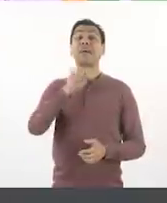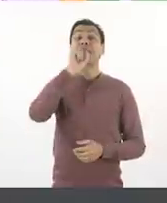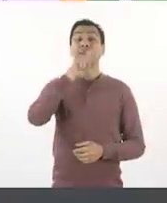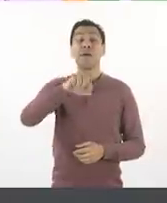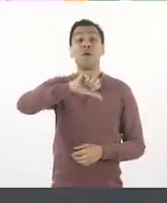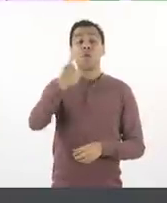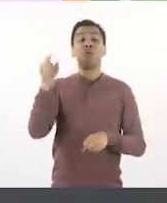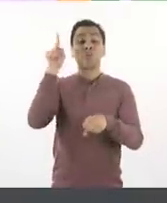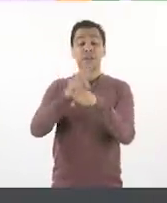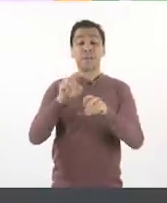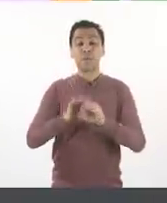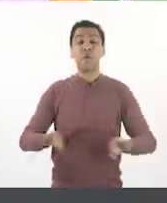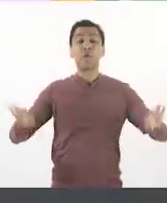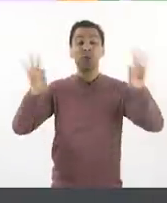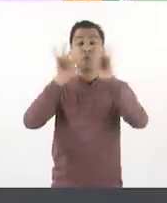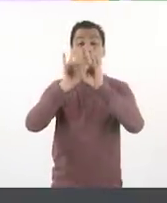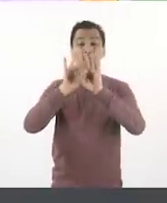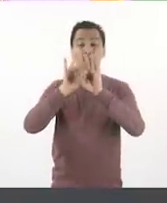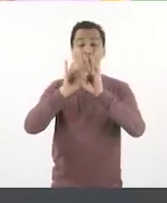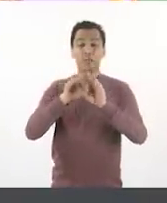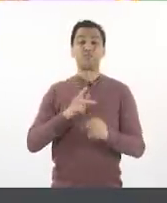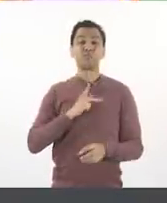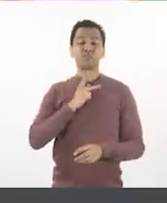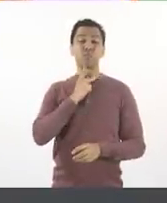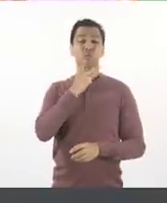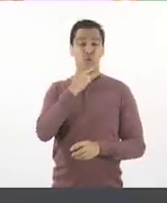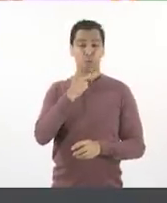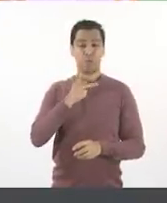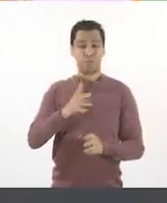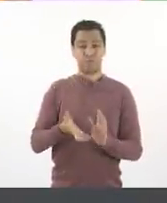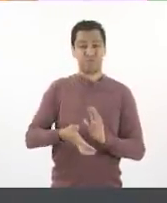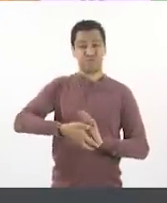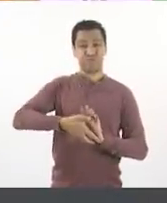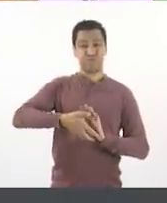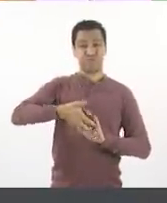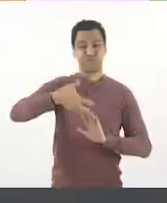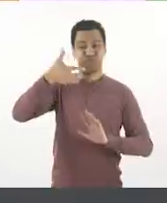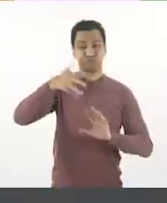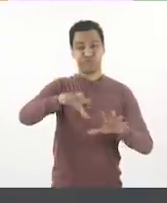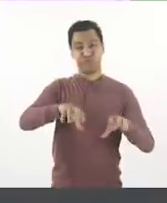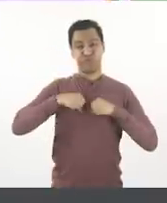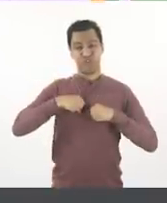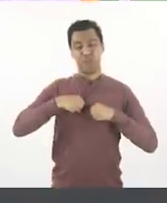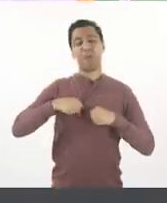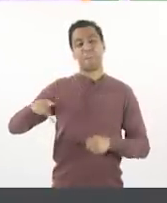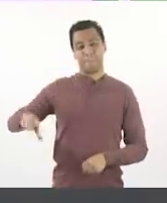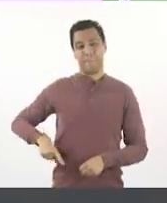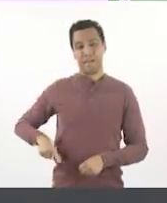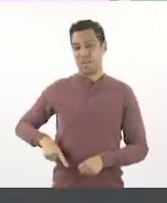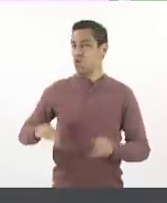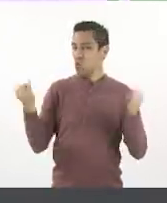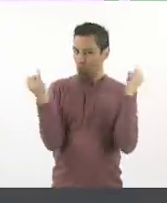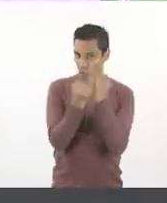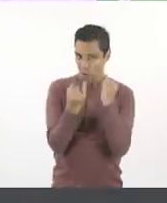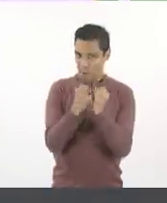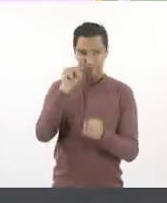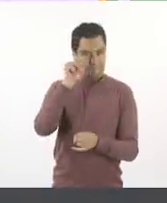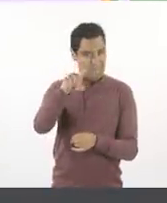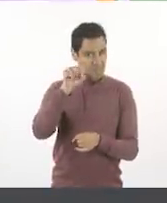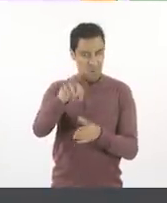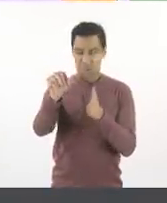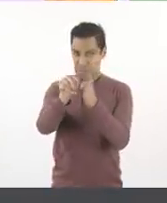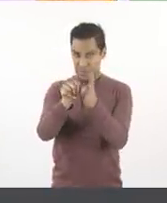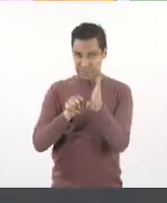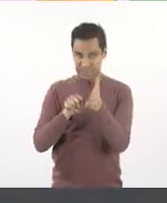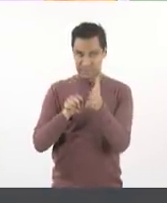día importante es la expropiación petrolera. En marzo también, expropiación petrolera, la conmemoramos. Así es. Seguimos con el mes